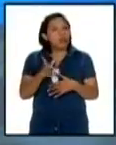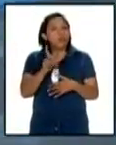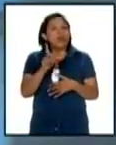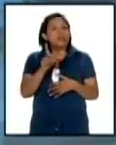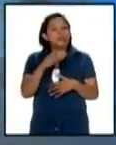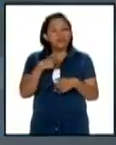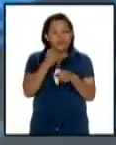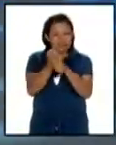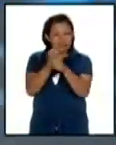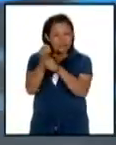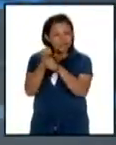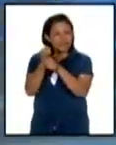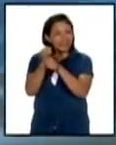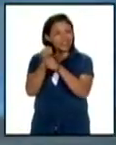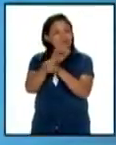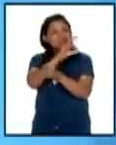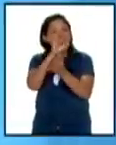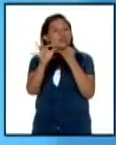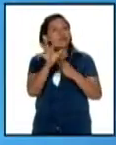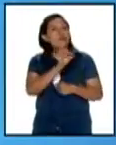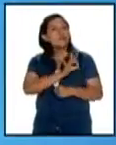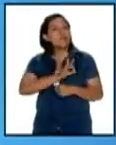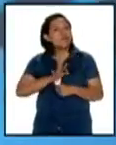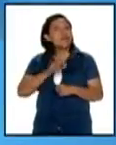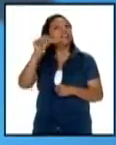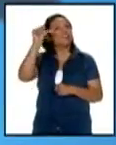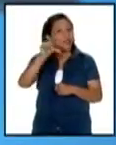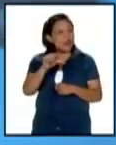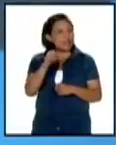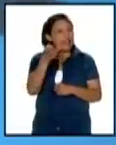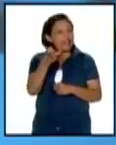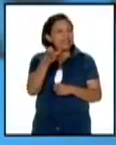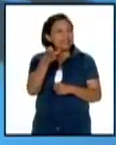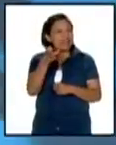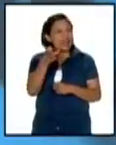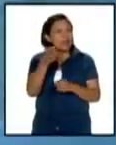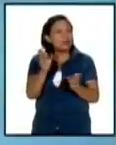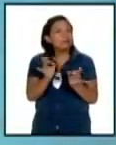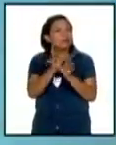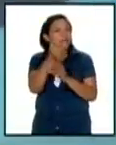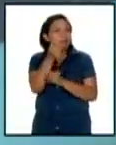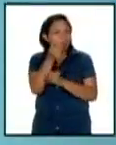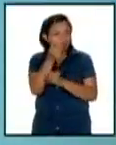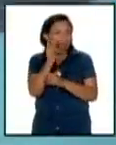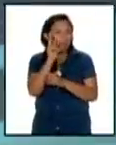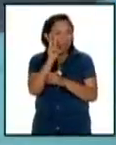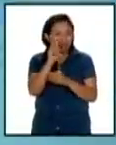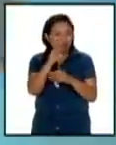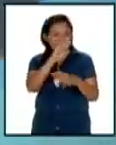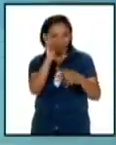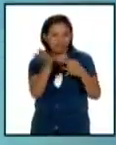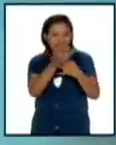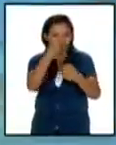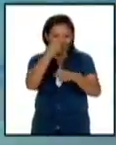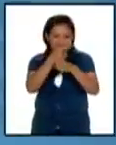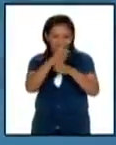feliz. Esta es una de esas pocas ocasiones. Vamos a ver la segunda y última parte del reportaje que